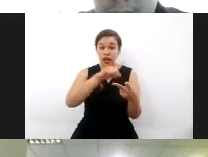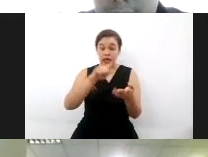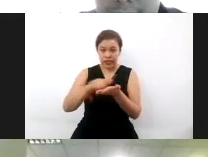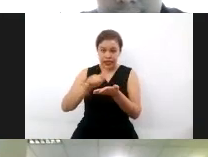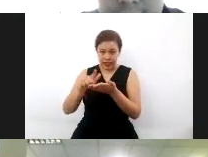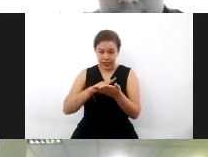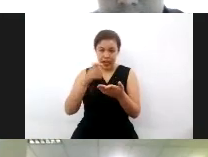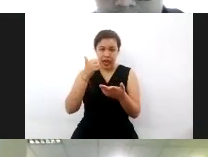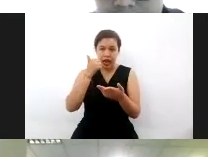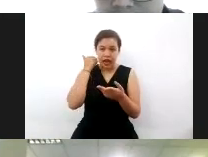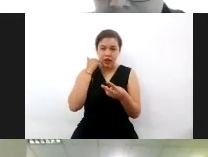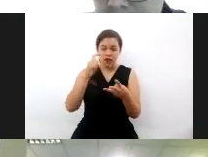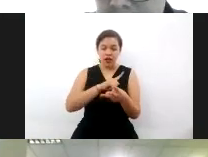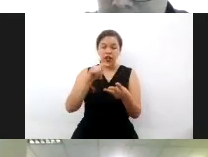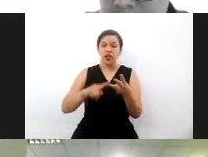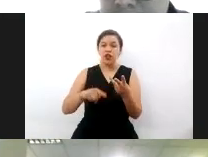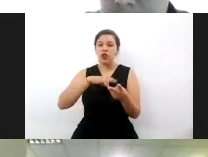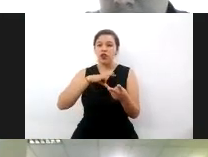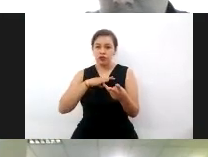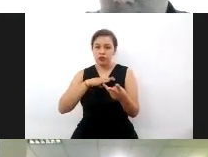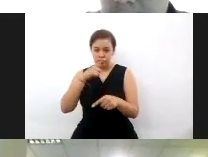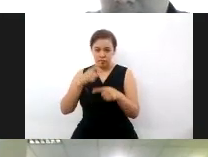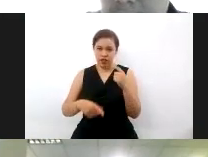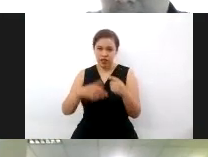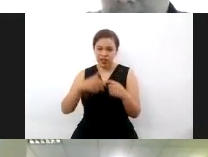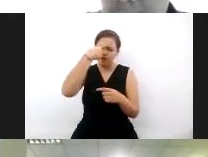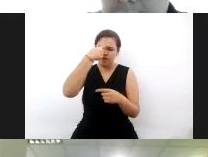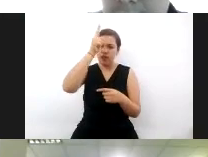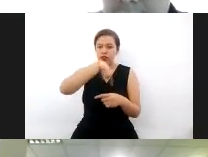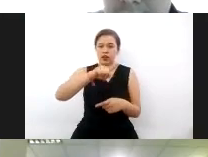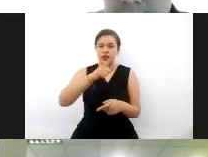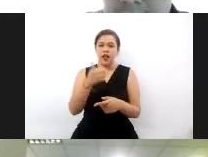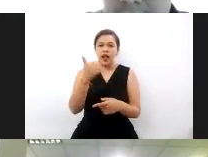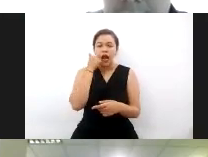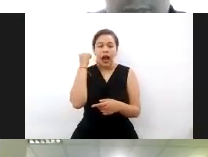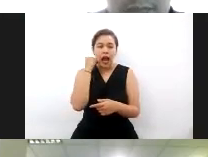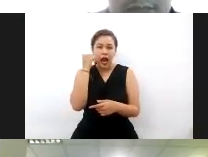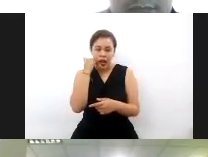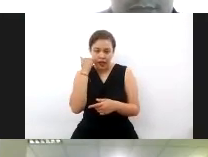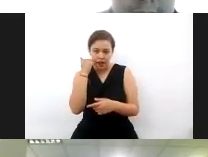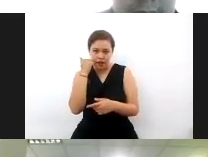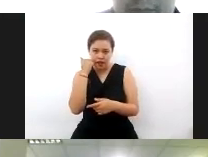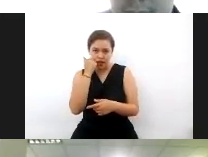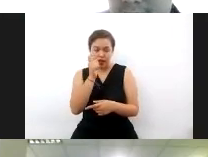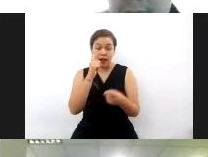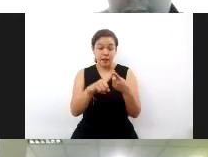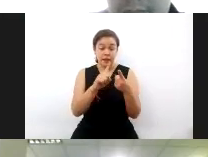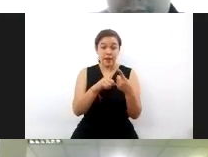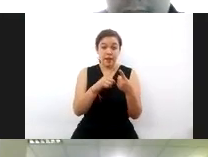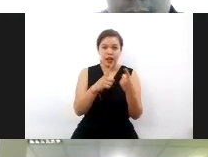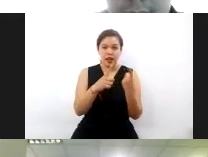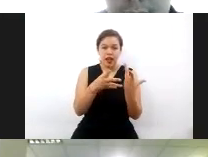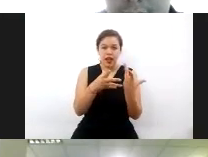Es muy sencillo, como ustedes lo pueden ver en el diagrama, pues enjabonar hay que utilizar una solución que